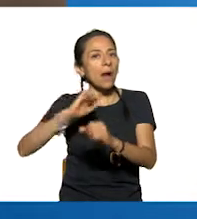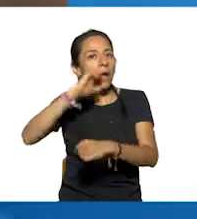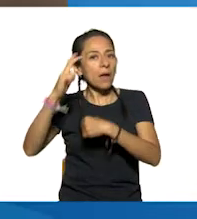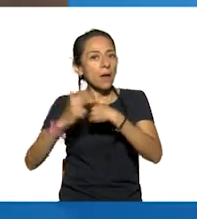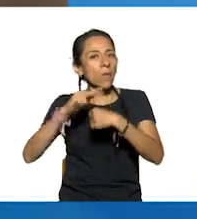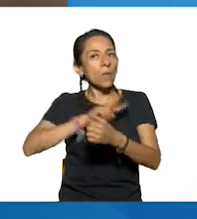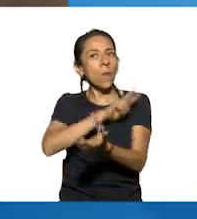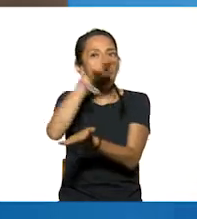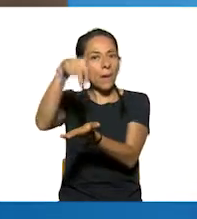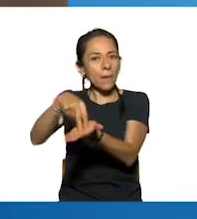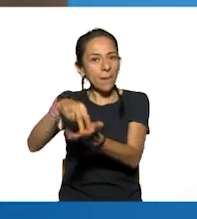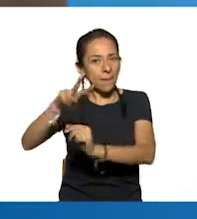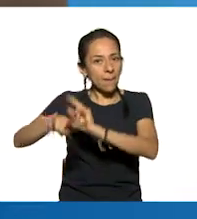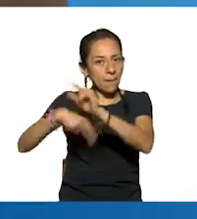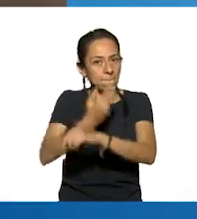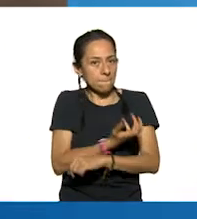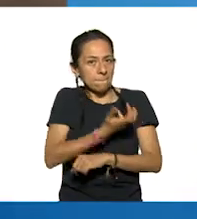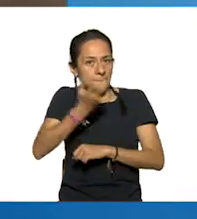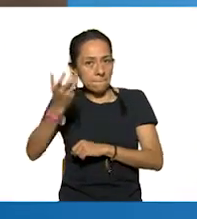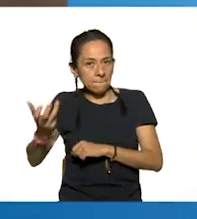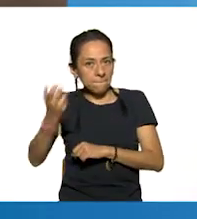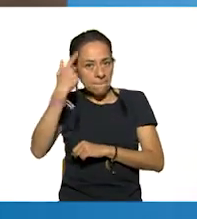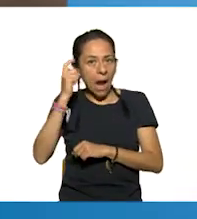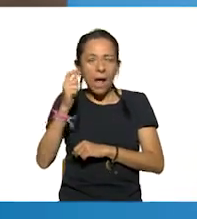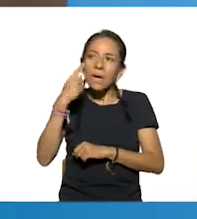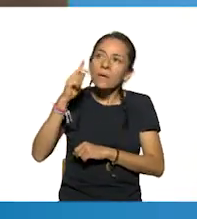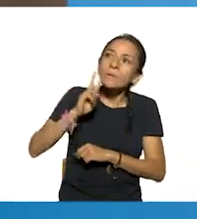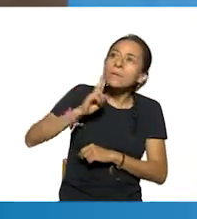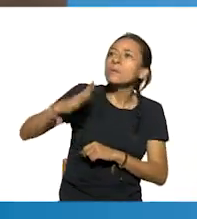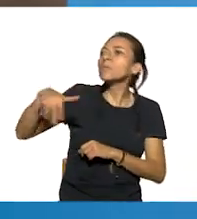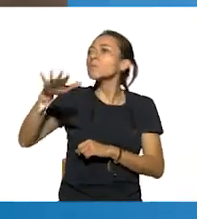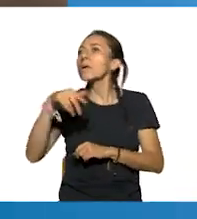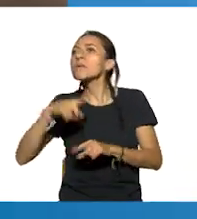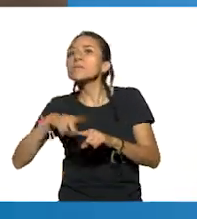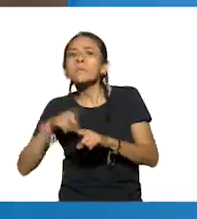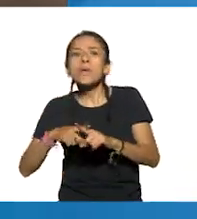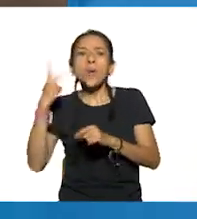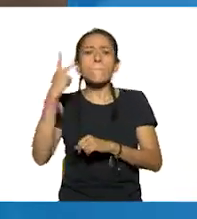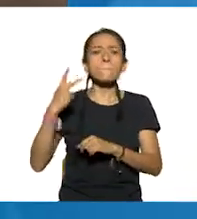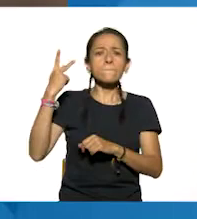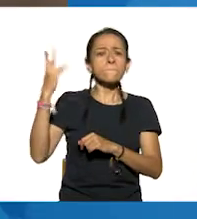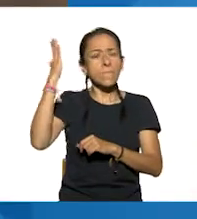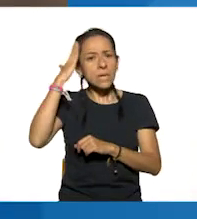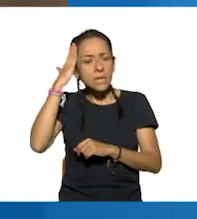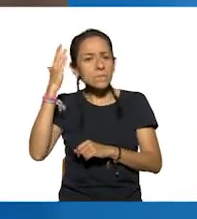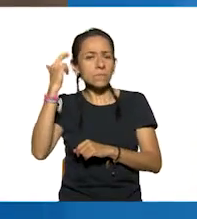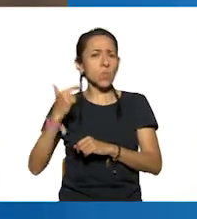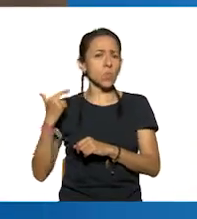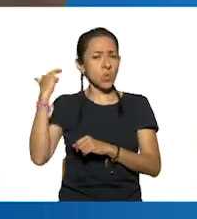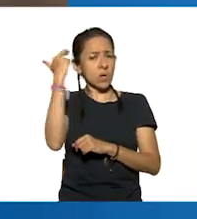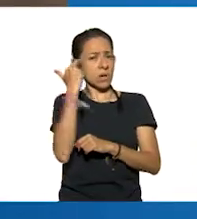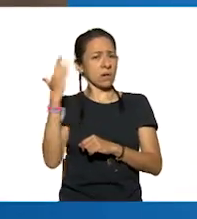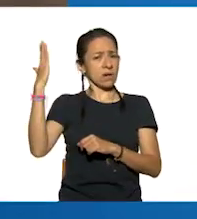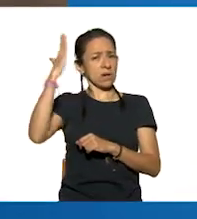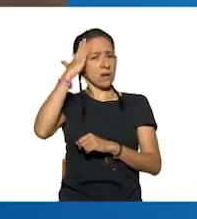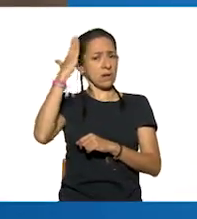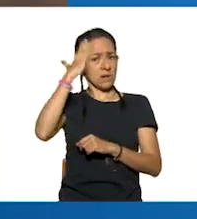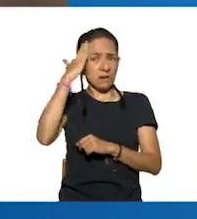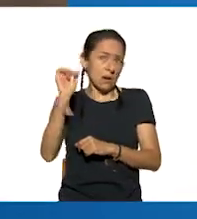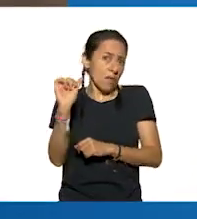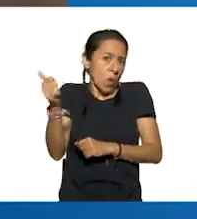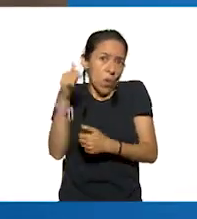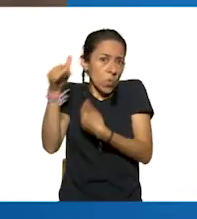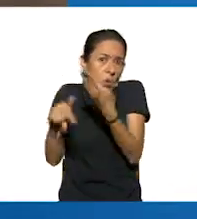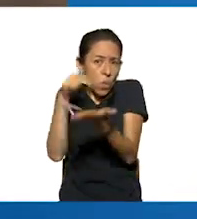traer un príncipe, un monarca, un rey extranjero.